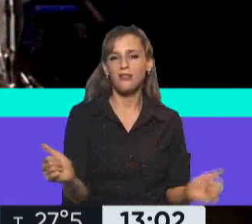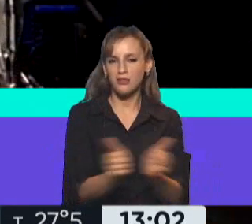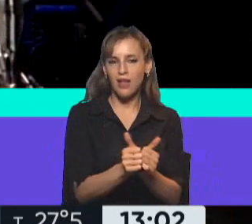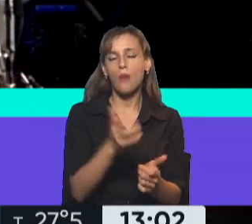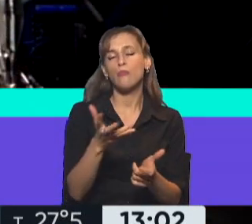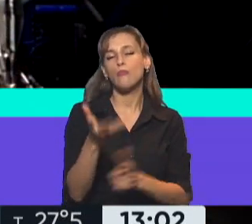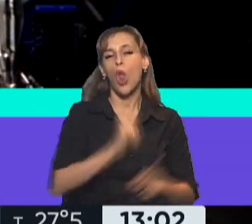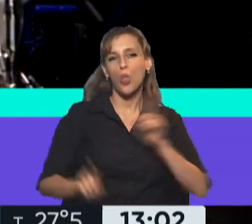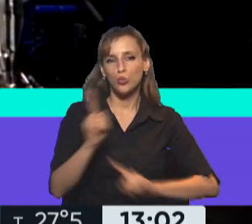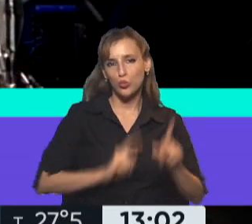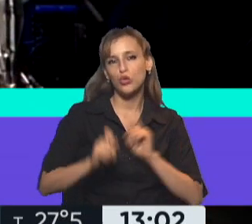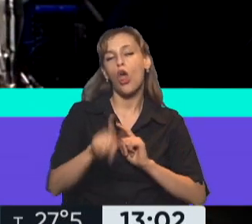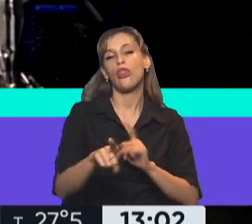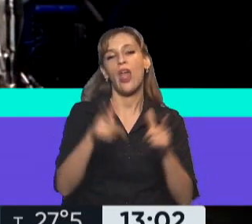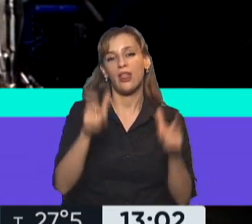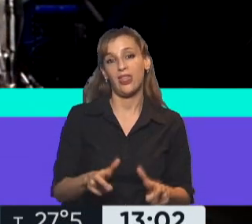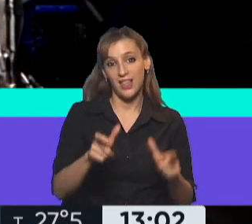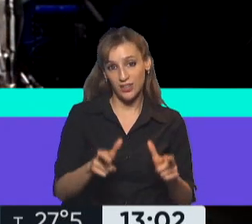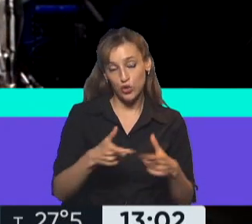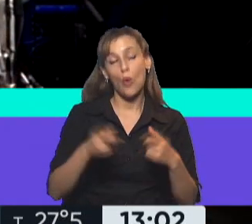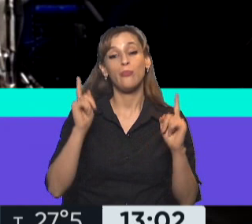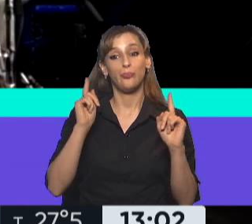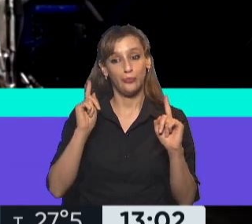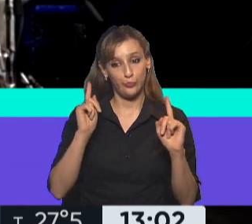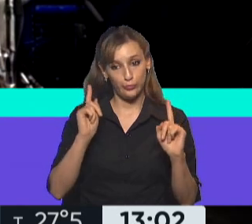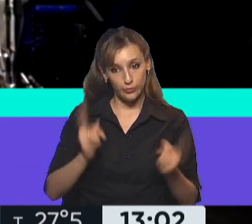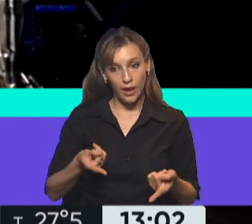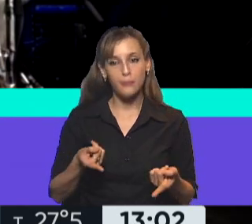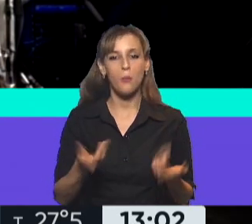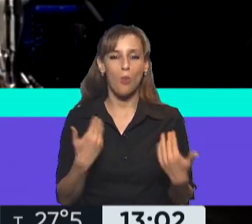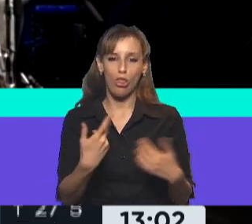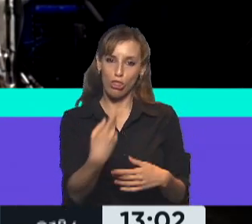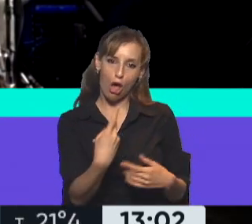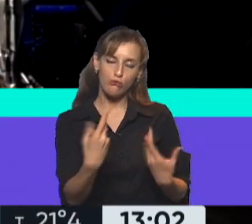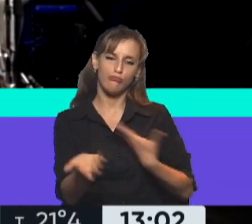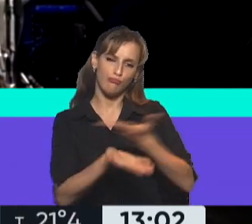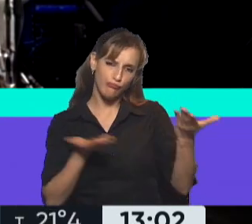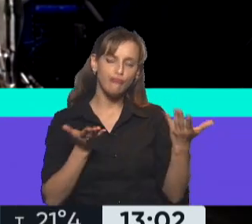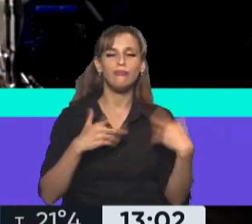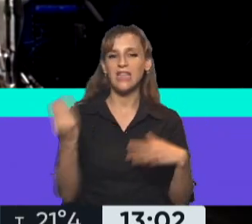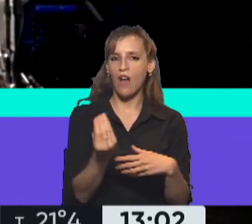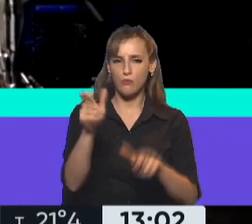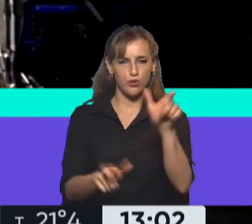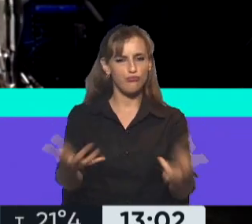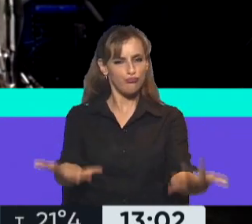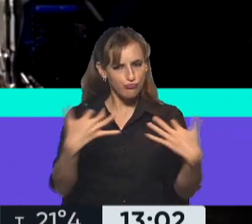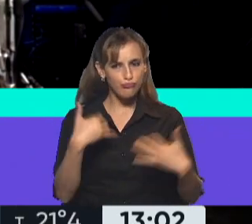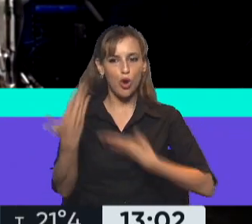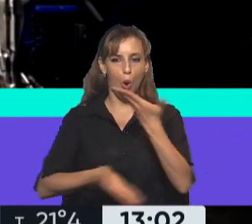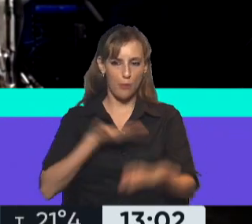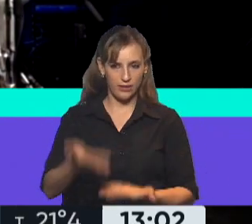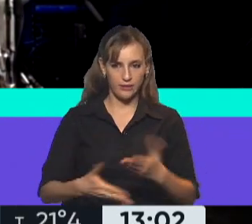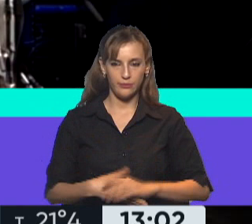disco. Así que vamos a tener también la posibilidad de compartir con ellas el sábado.